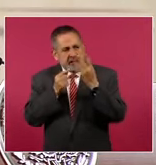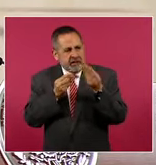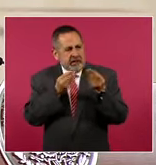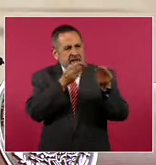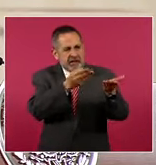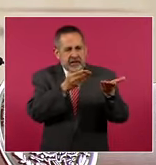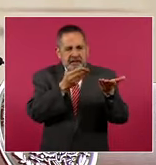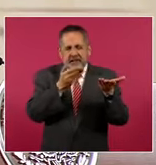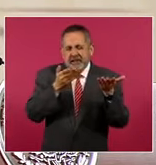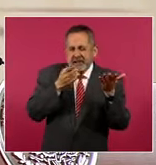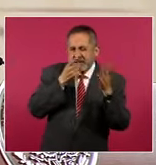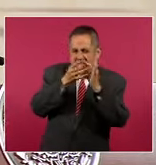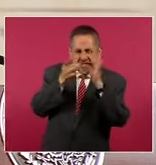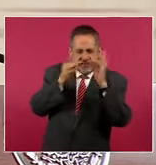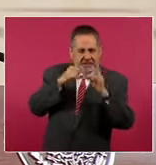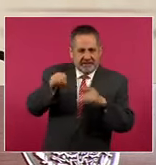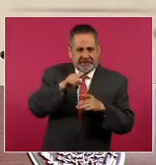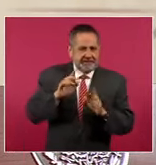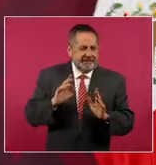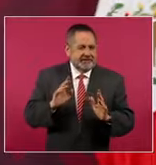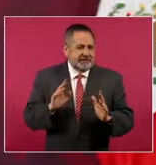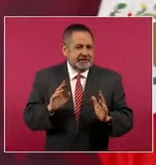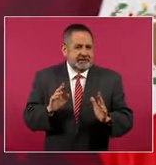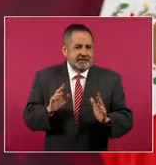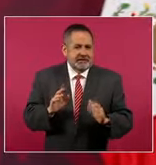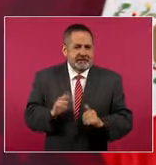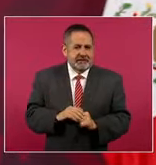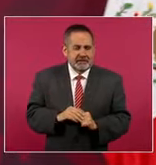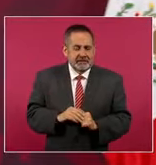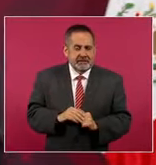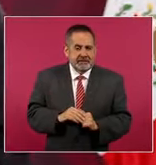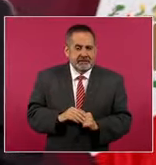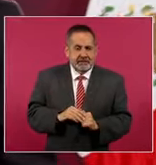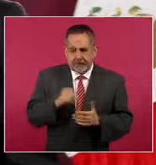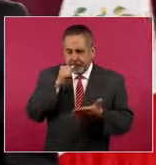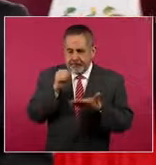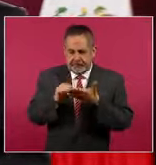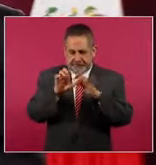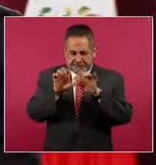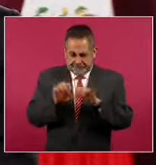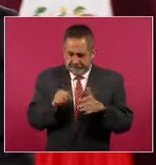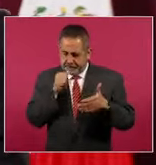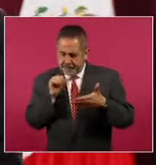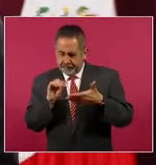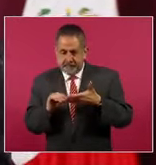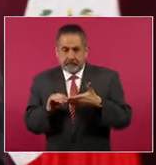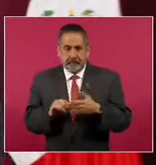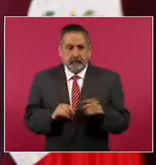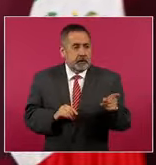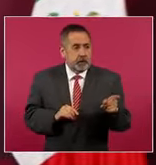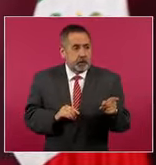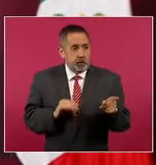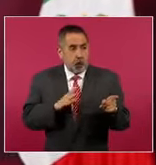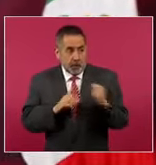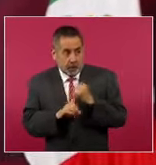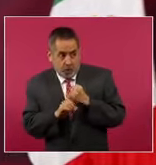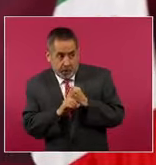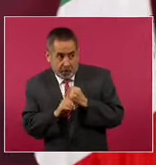como se dice en las cartas, en los oficios, si para ello no tiene